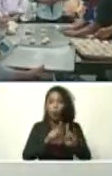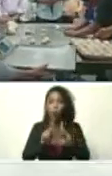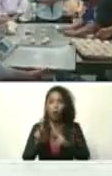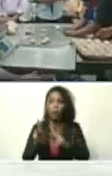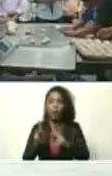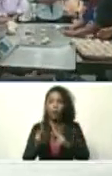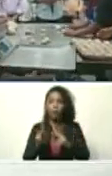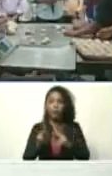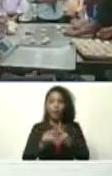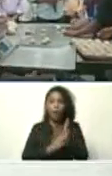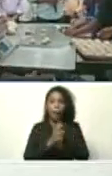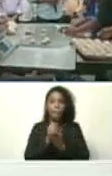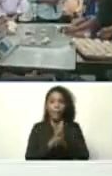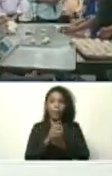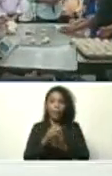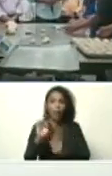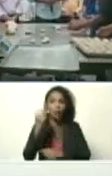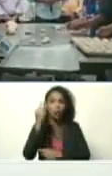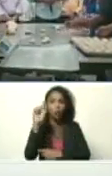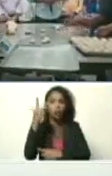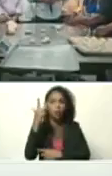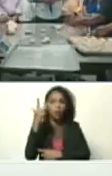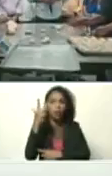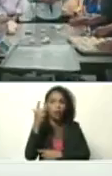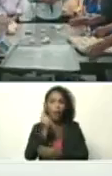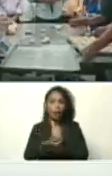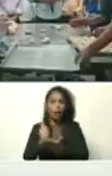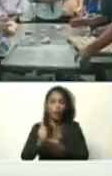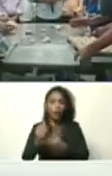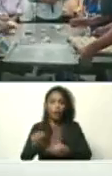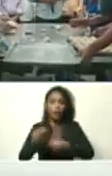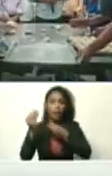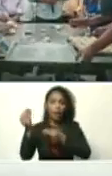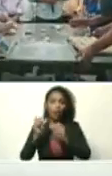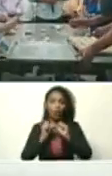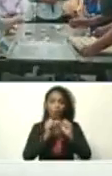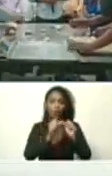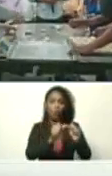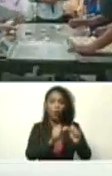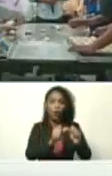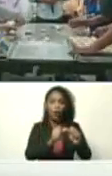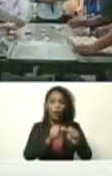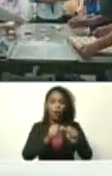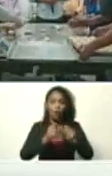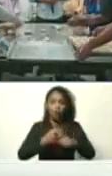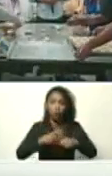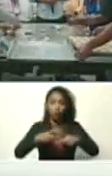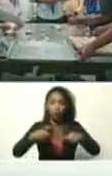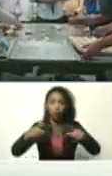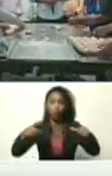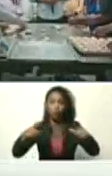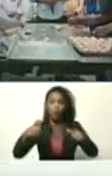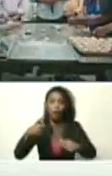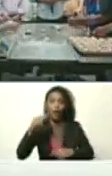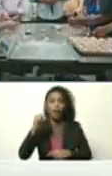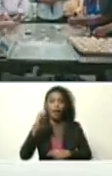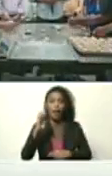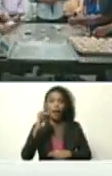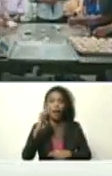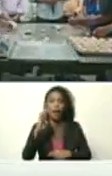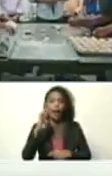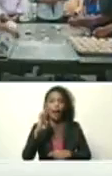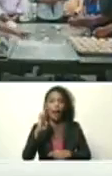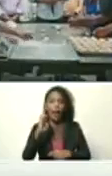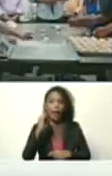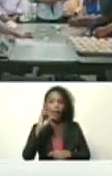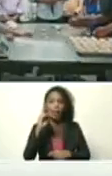y es ya el segundo, el tercer crédito que se le da para continuar creciendo. Nereida contaba antes, empezó